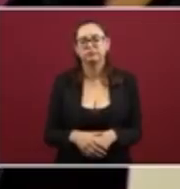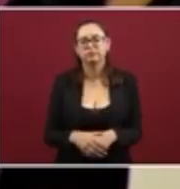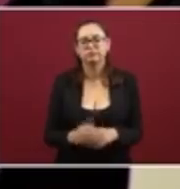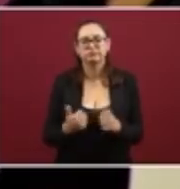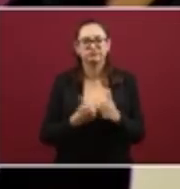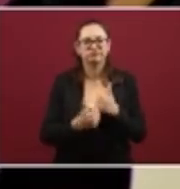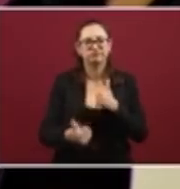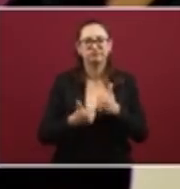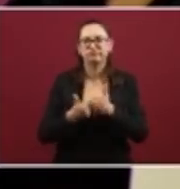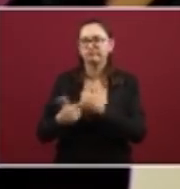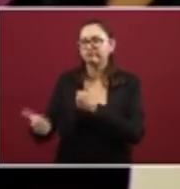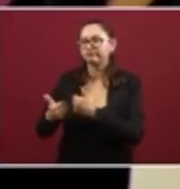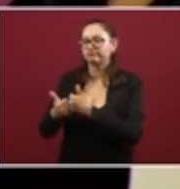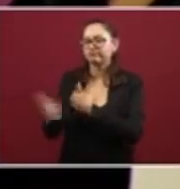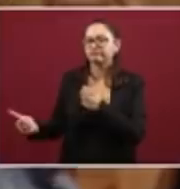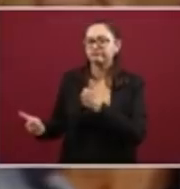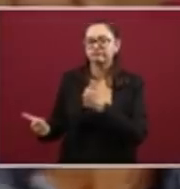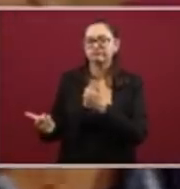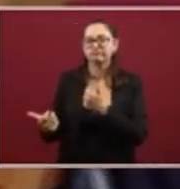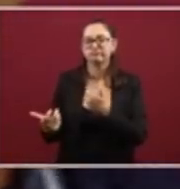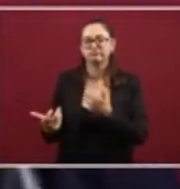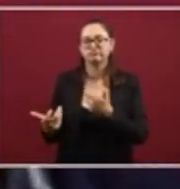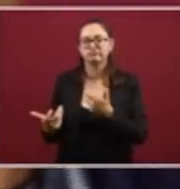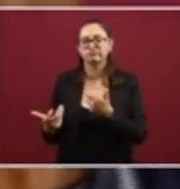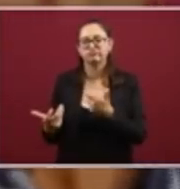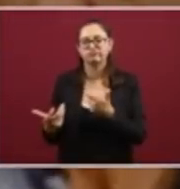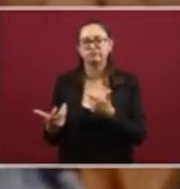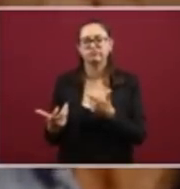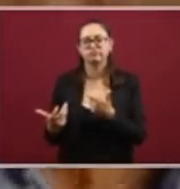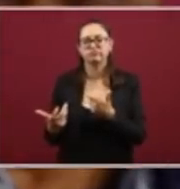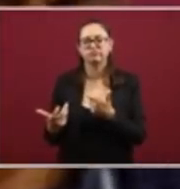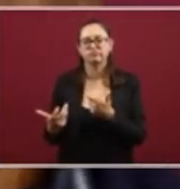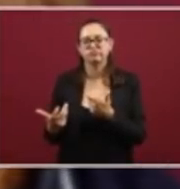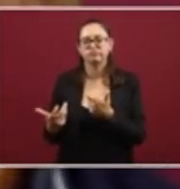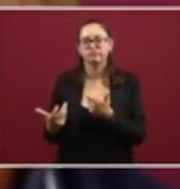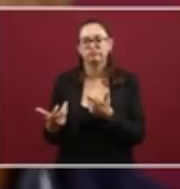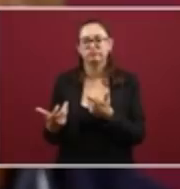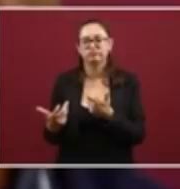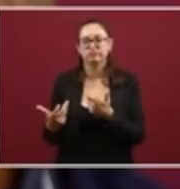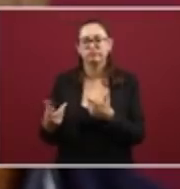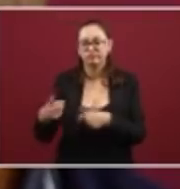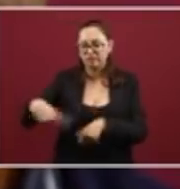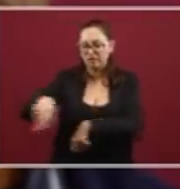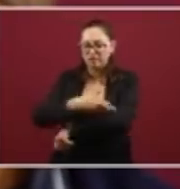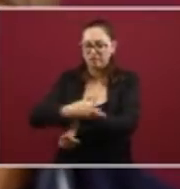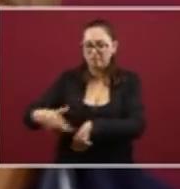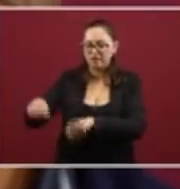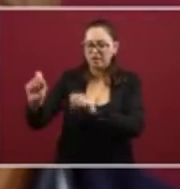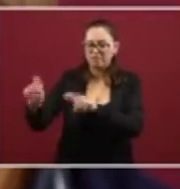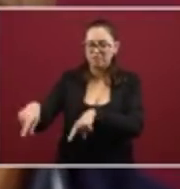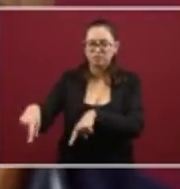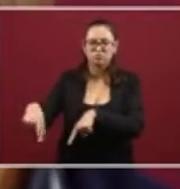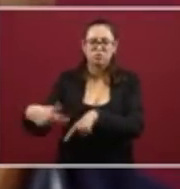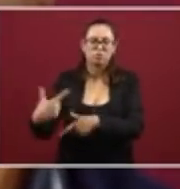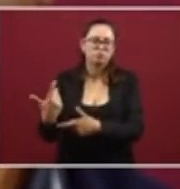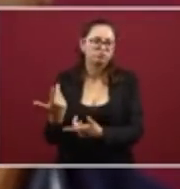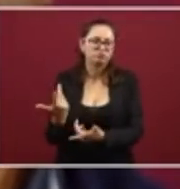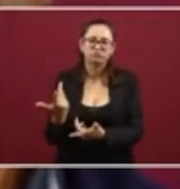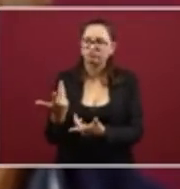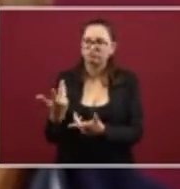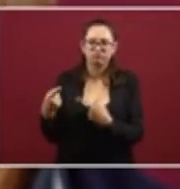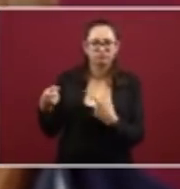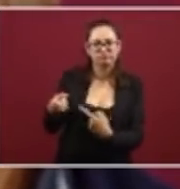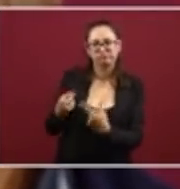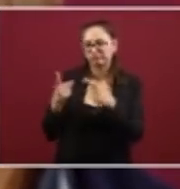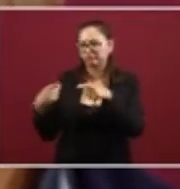marcelo ebrard con altos funcionarios del gobierno de eeuu para plantear una alternativa a la propuesta del presidente donald trump de imponer aranceles